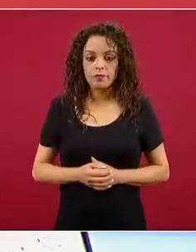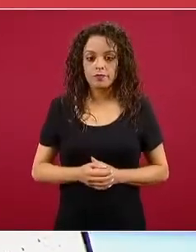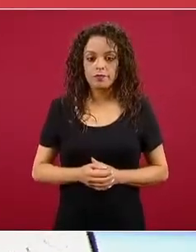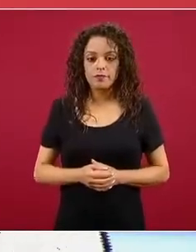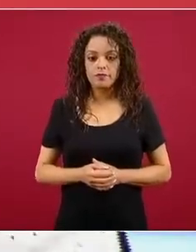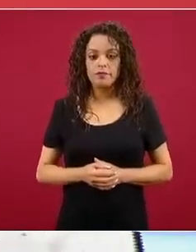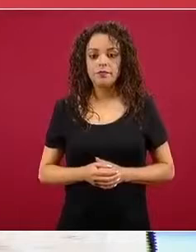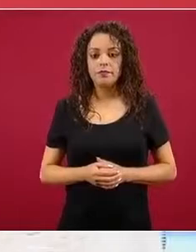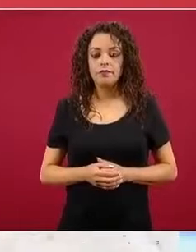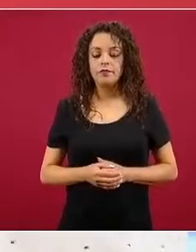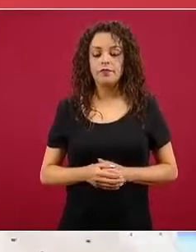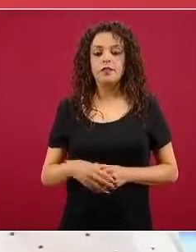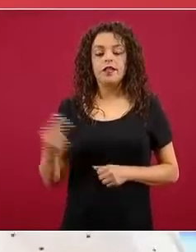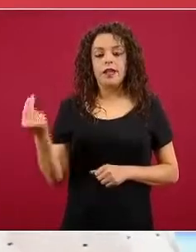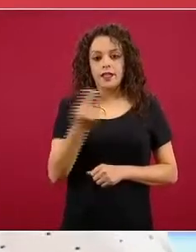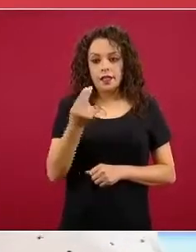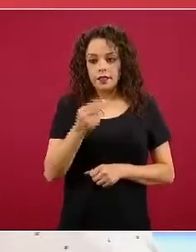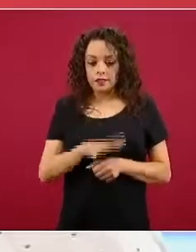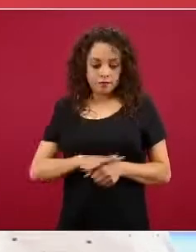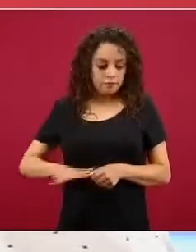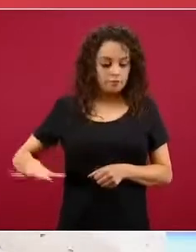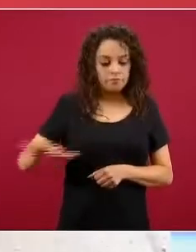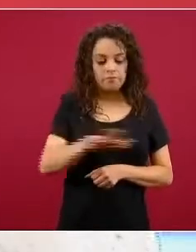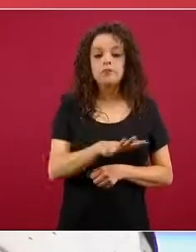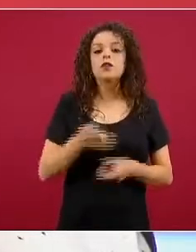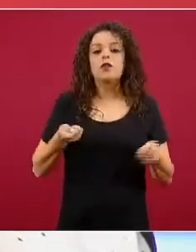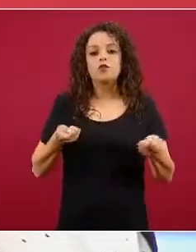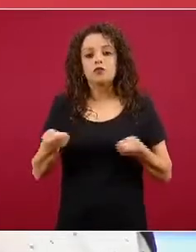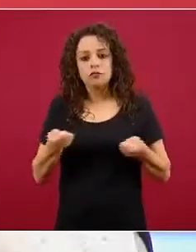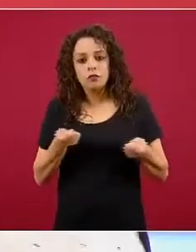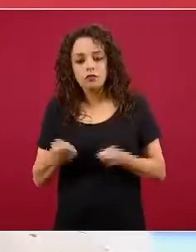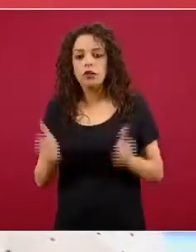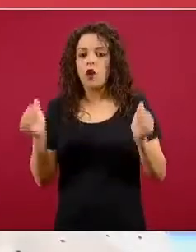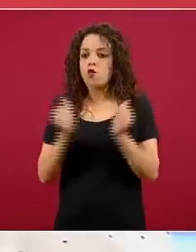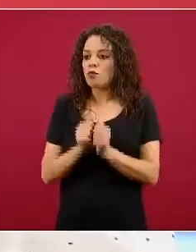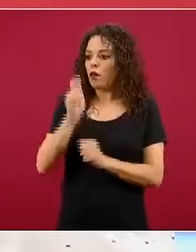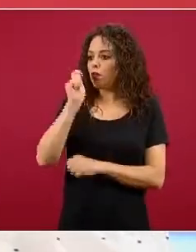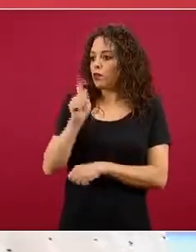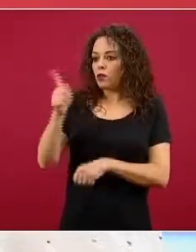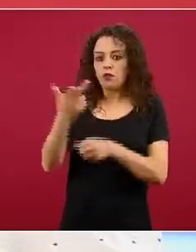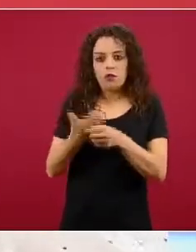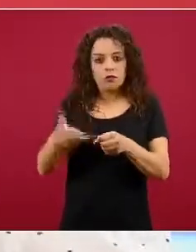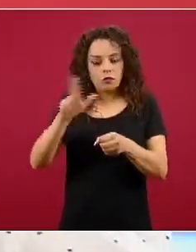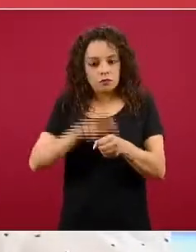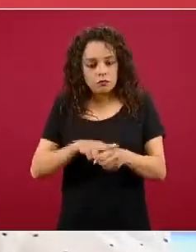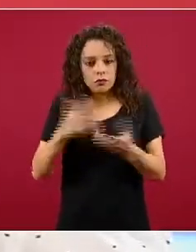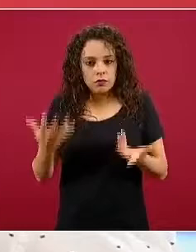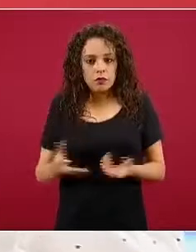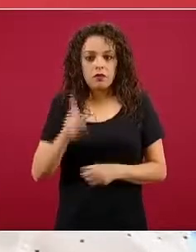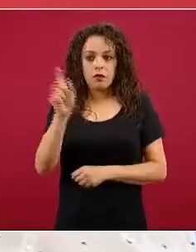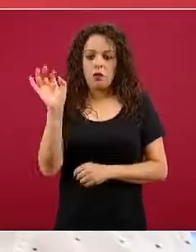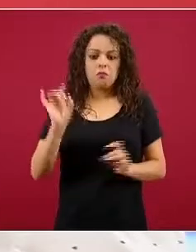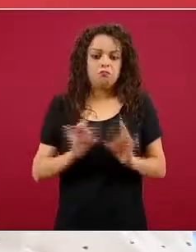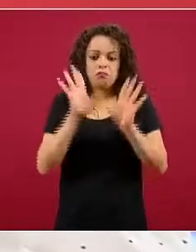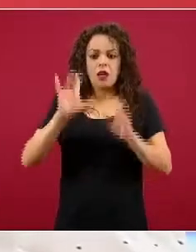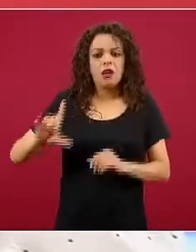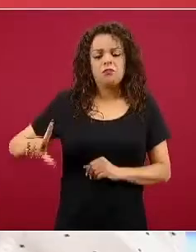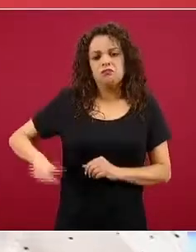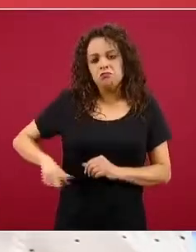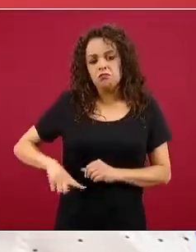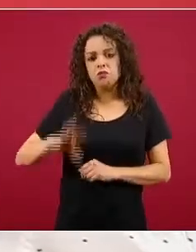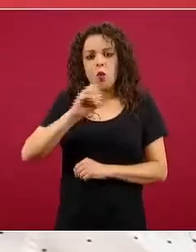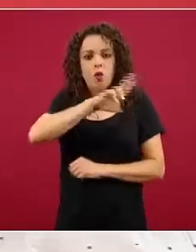administrarlos entre sociedad y proveedor de servicios de salud, ya sea público, social o privado, para